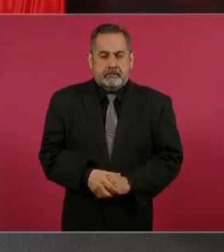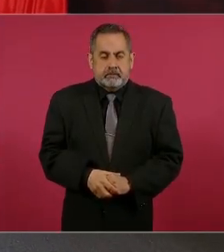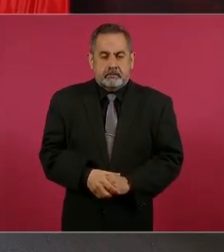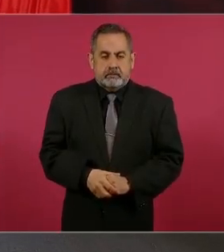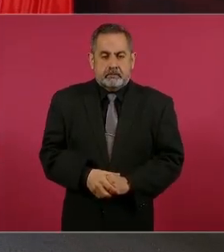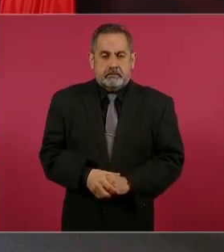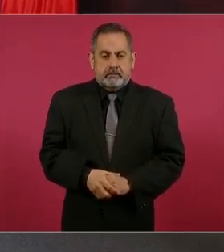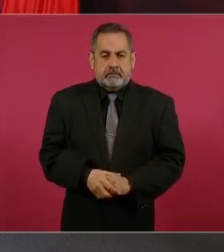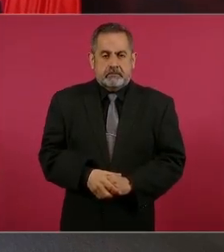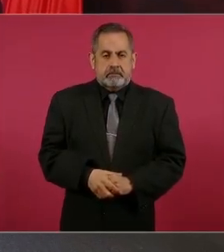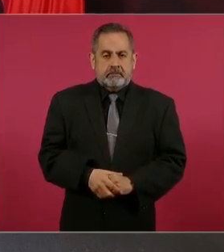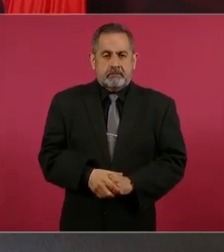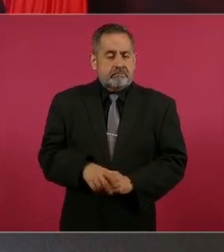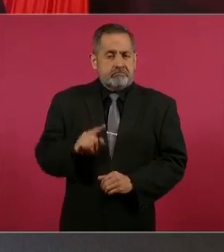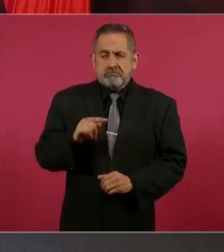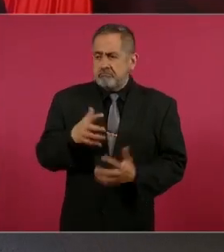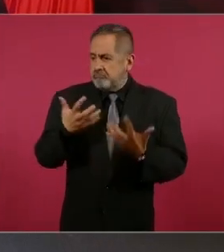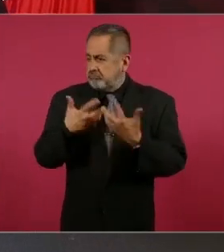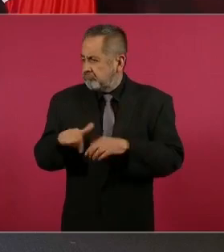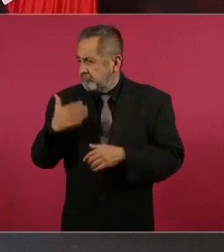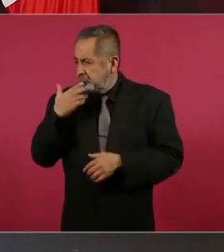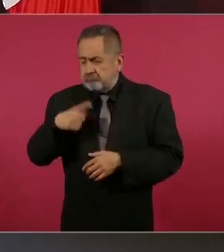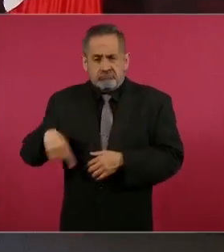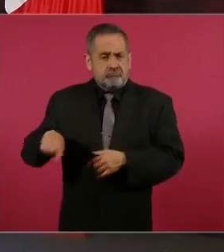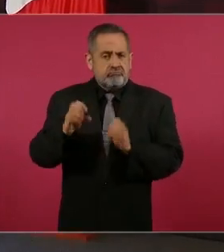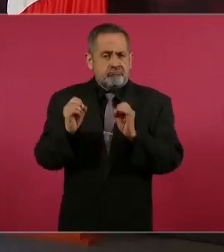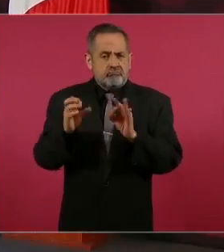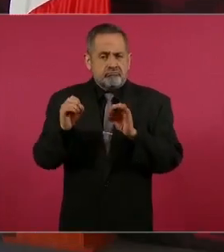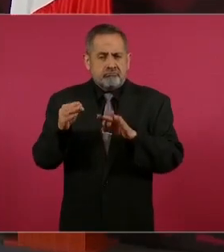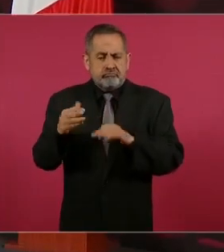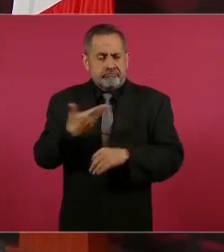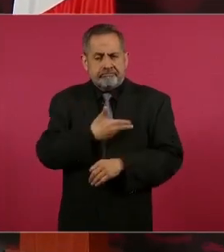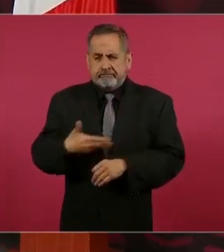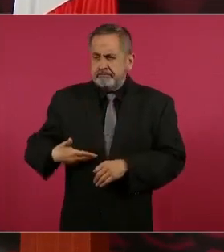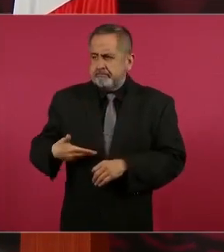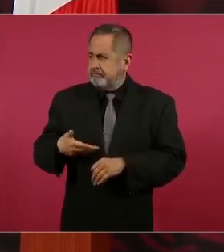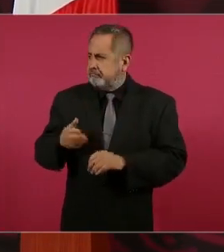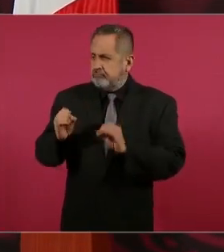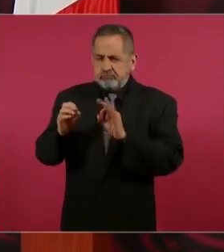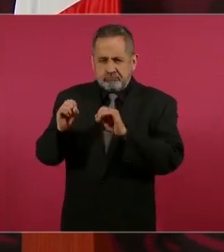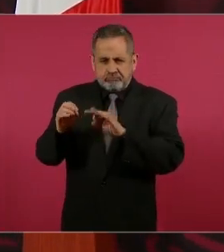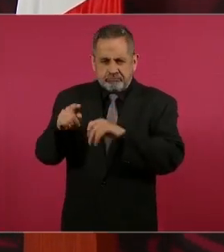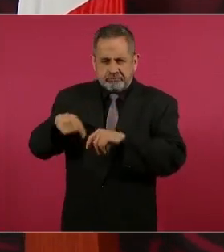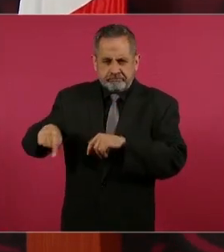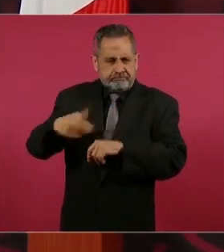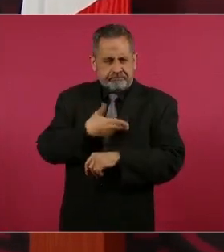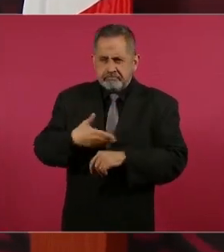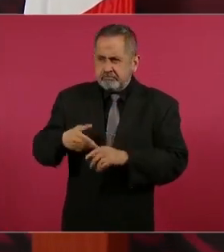funcionó bien la presidencia, está funcionando bien.